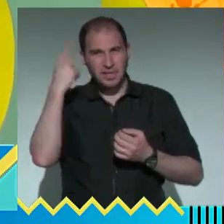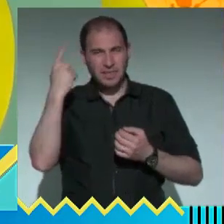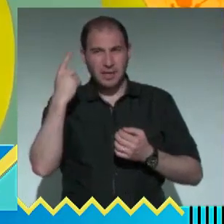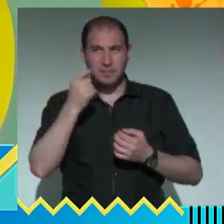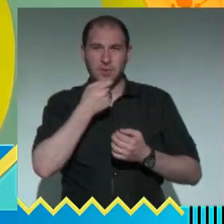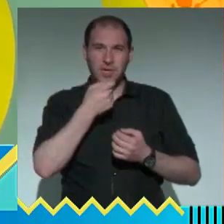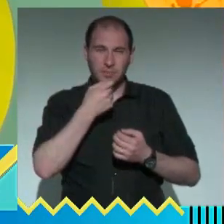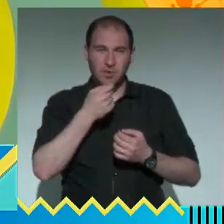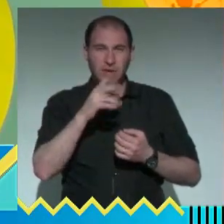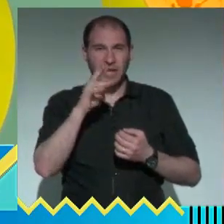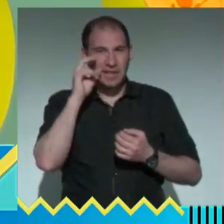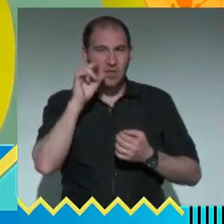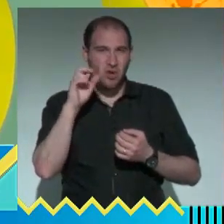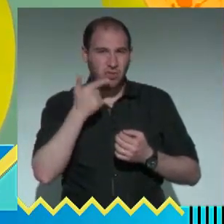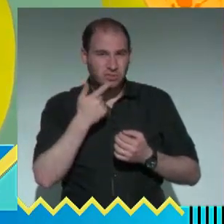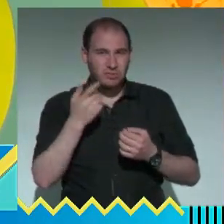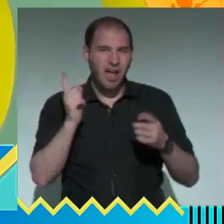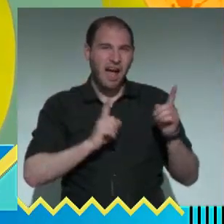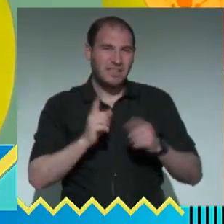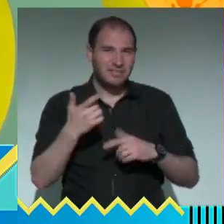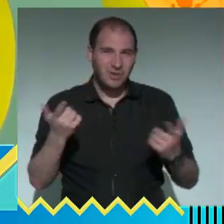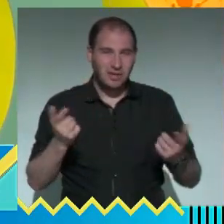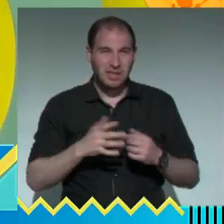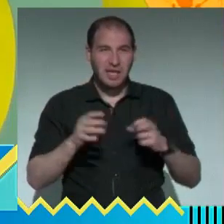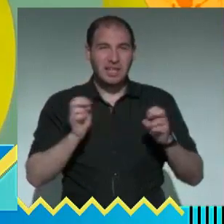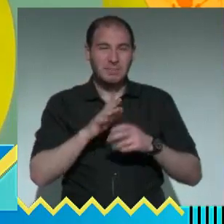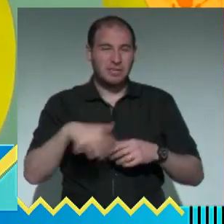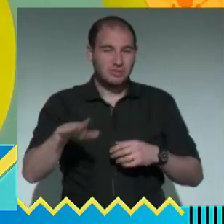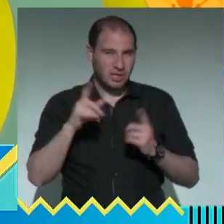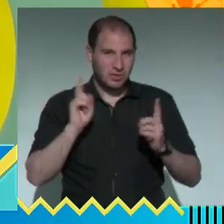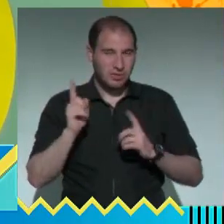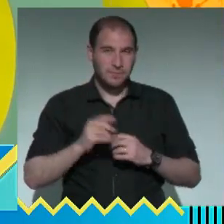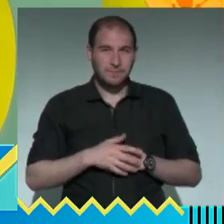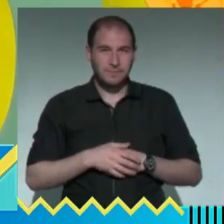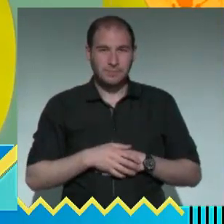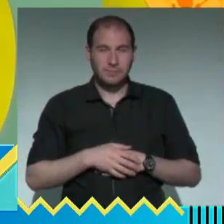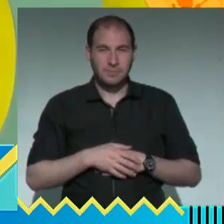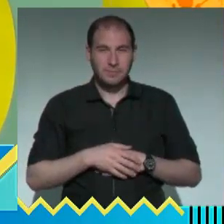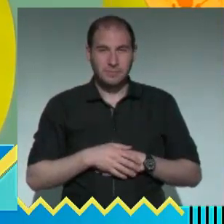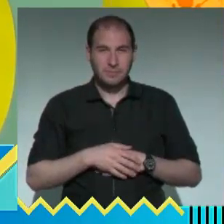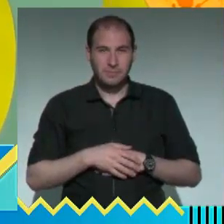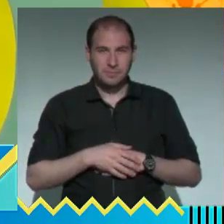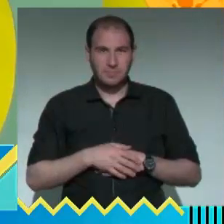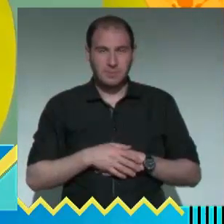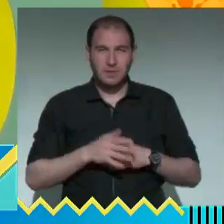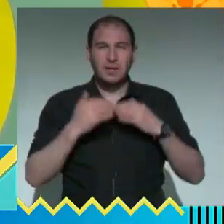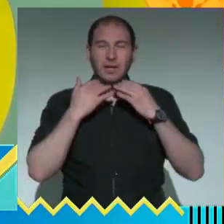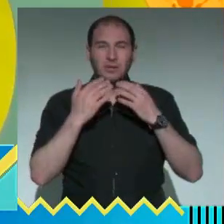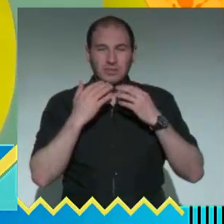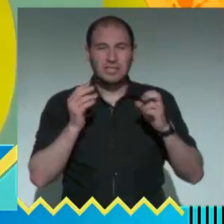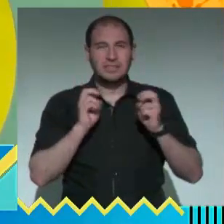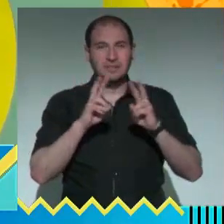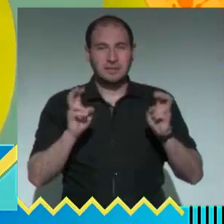sé, como Onda Los Redondos, viste, que por ahí tenían una cuestión más social, sino que era más, no sé, de